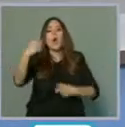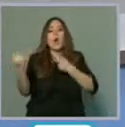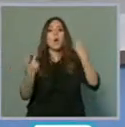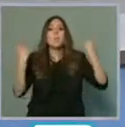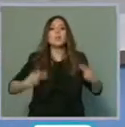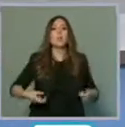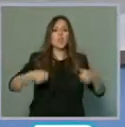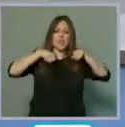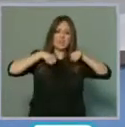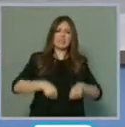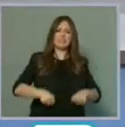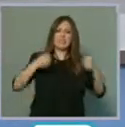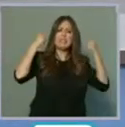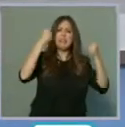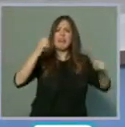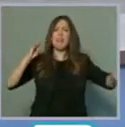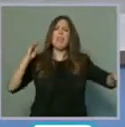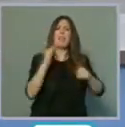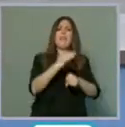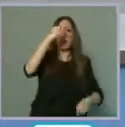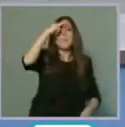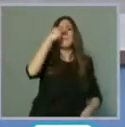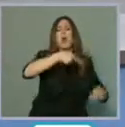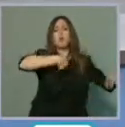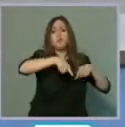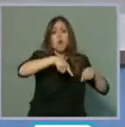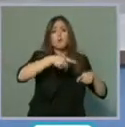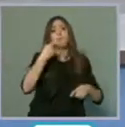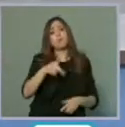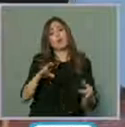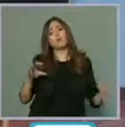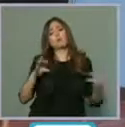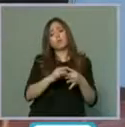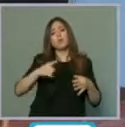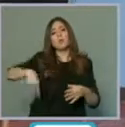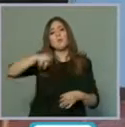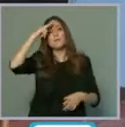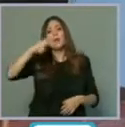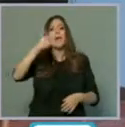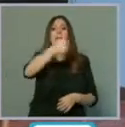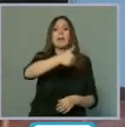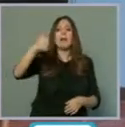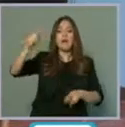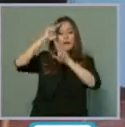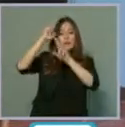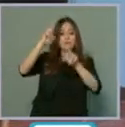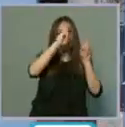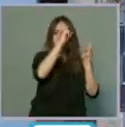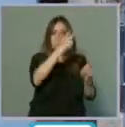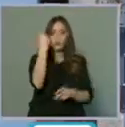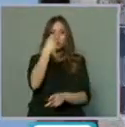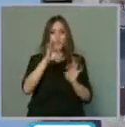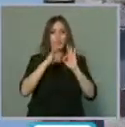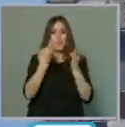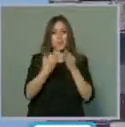camiseta, muy aguerridos, cada quien con su bandera, pero que tenemos que estar unidos como mexicanos y respetarnos, ¿no? Exactamente. 100%. Muchísimas gracias, Almendra,